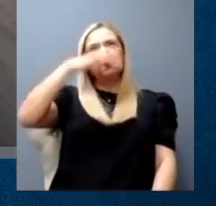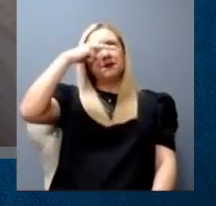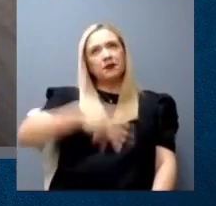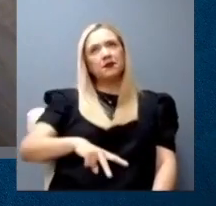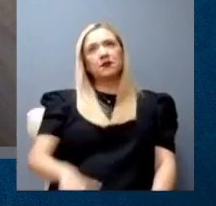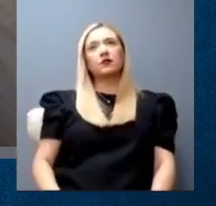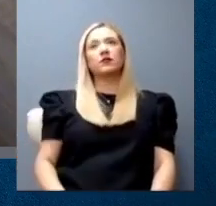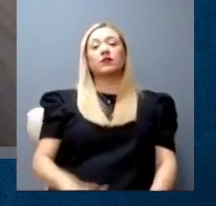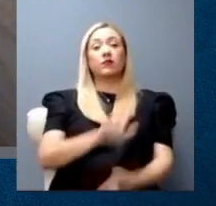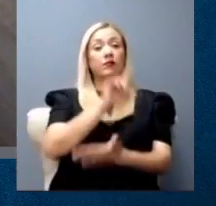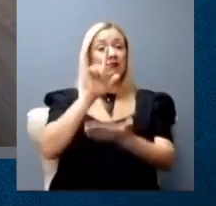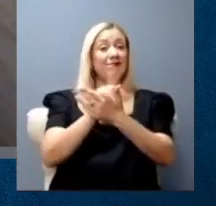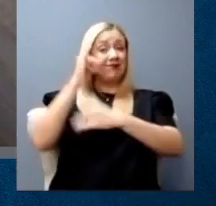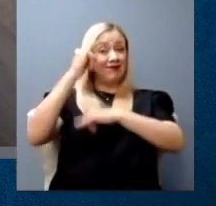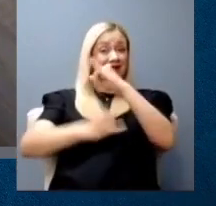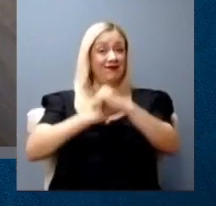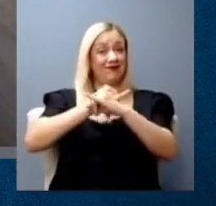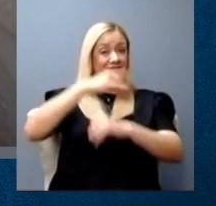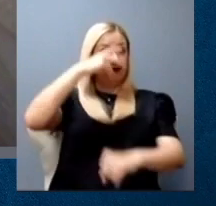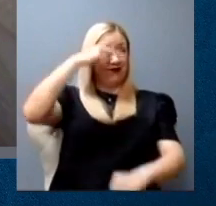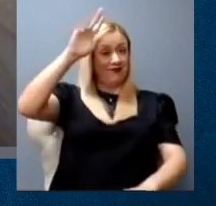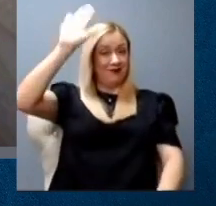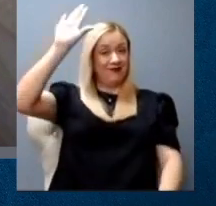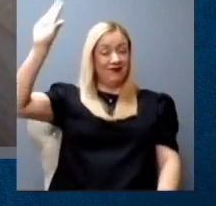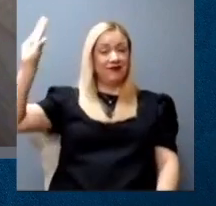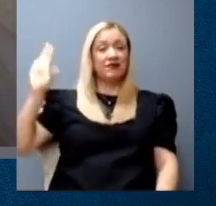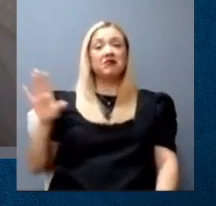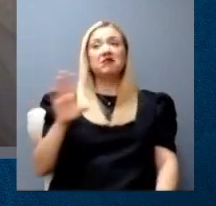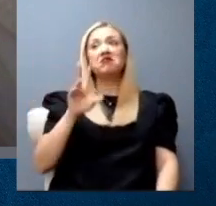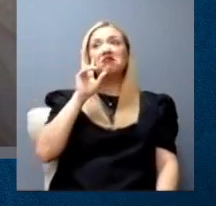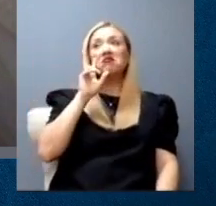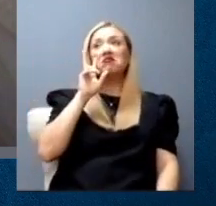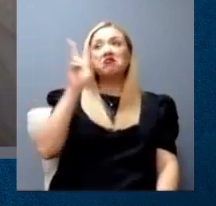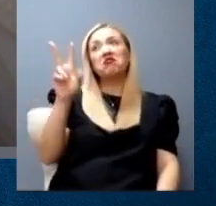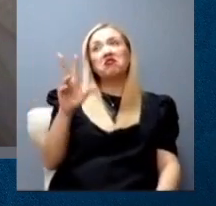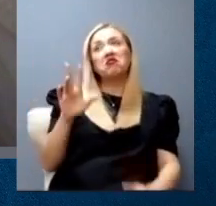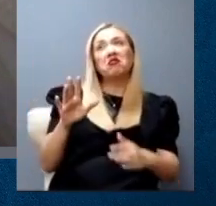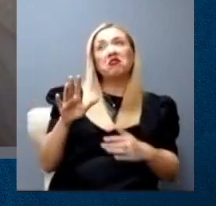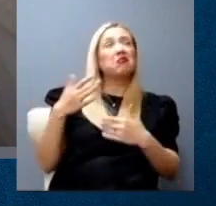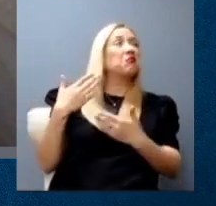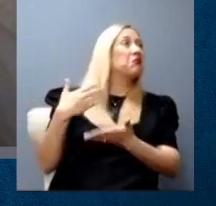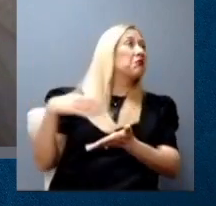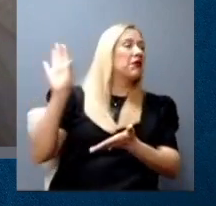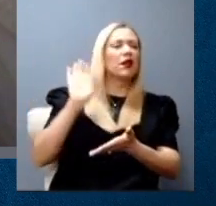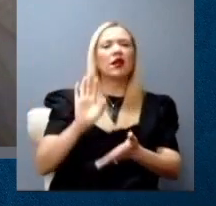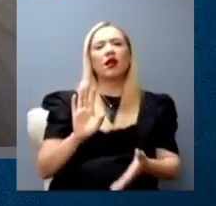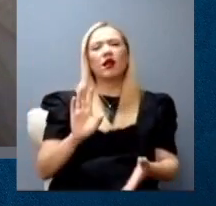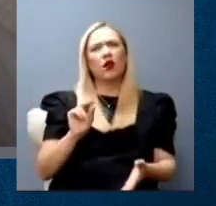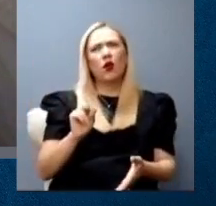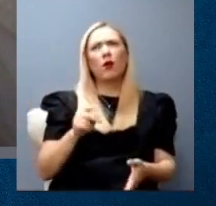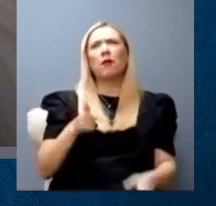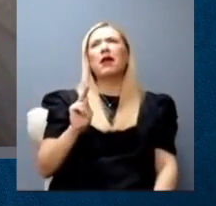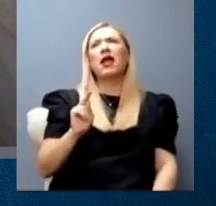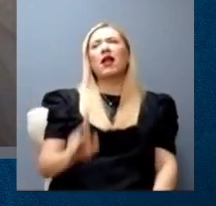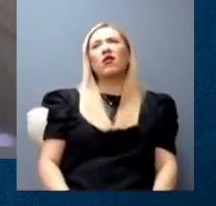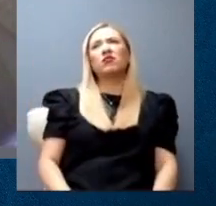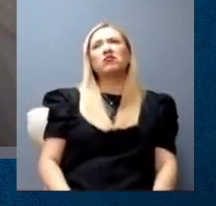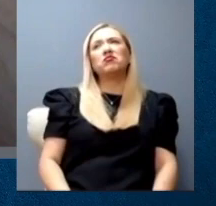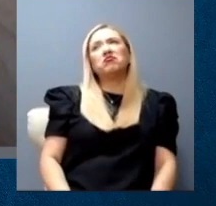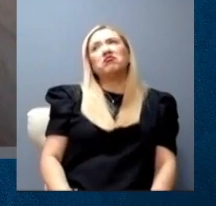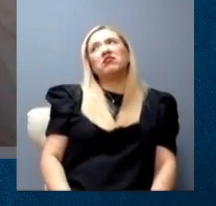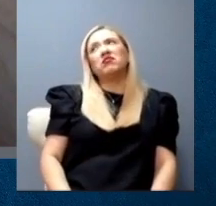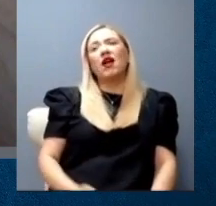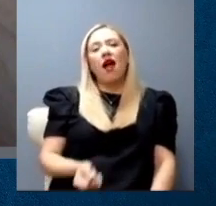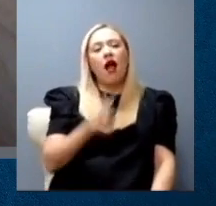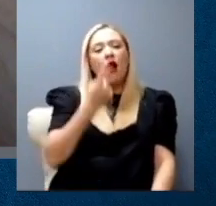normas internacionales no se veían como algo ajeno, pero sí se veían como algo de particular aplicación para